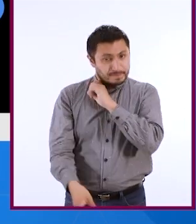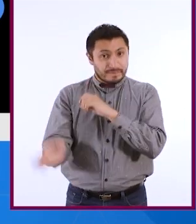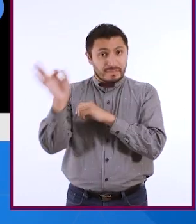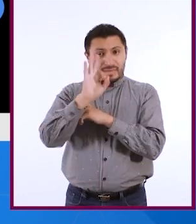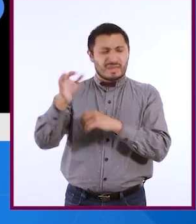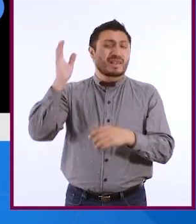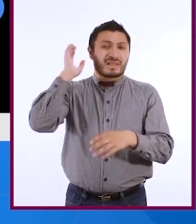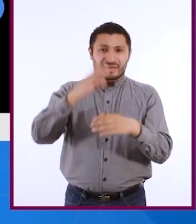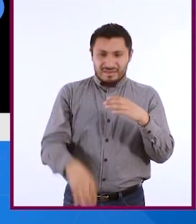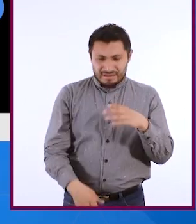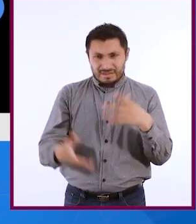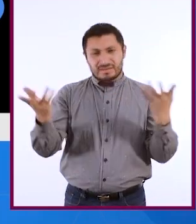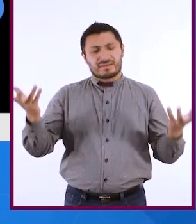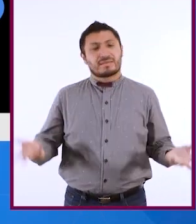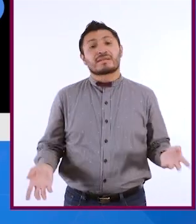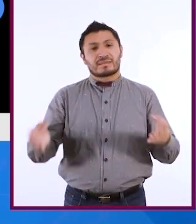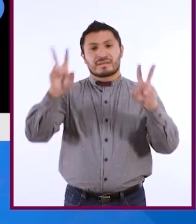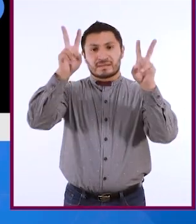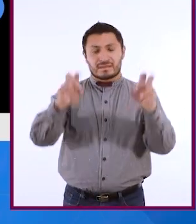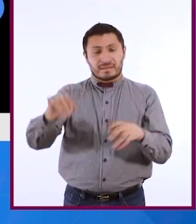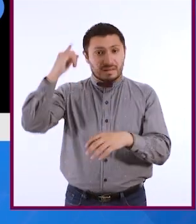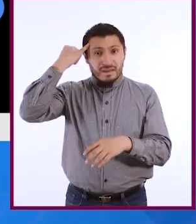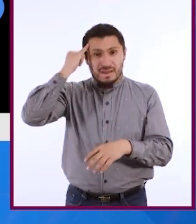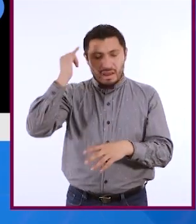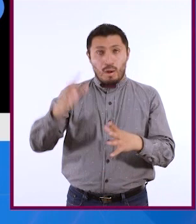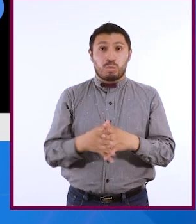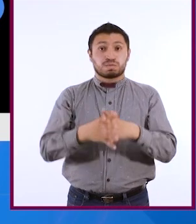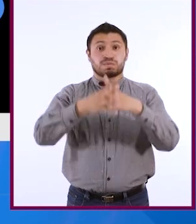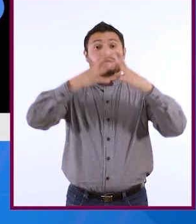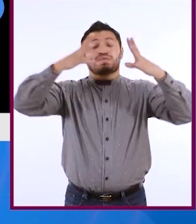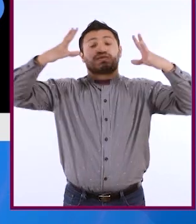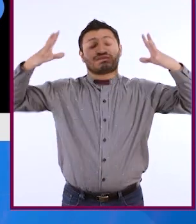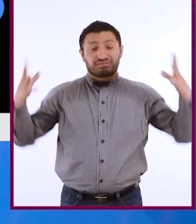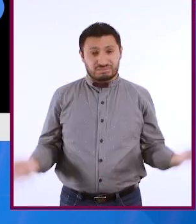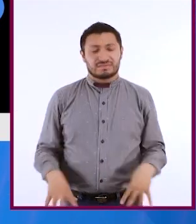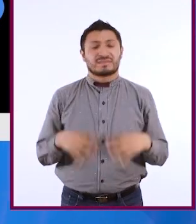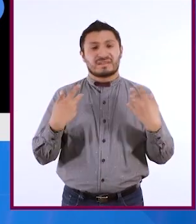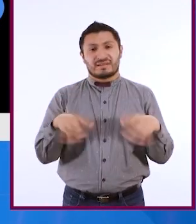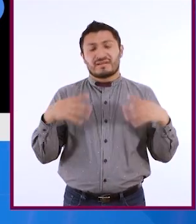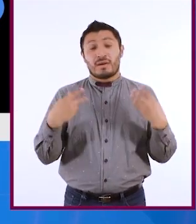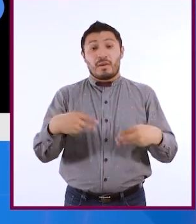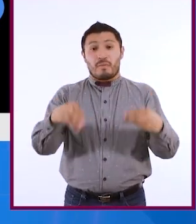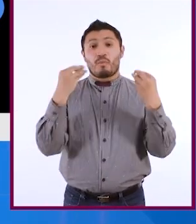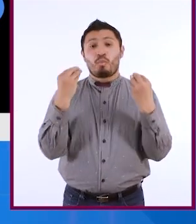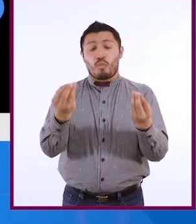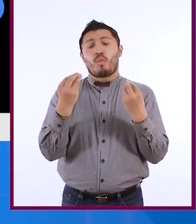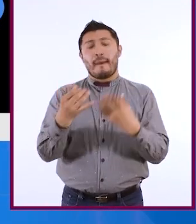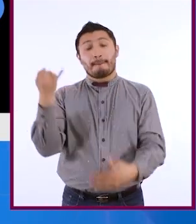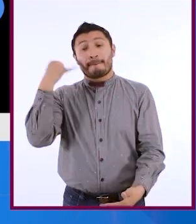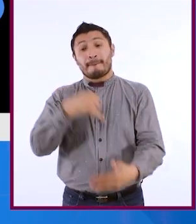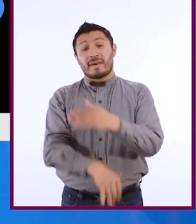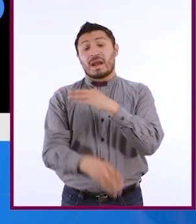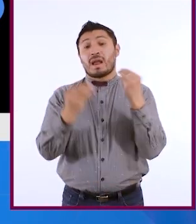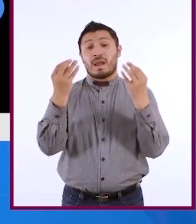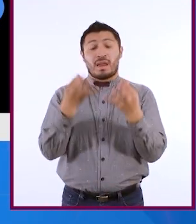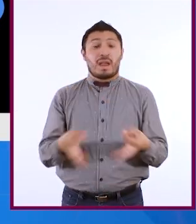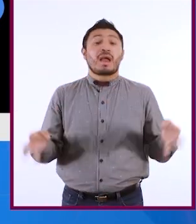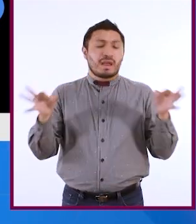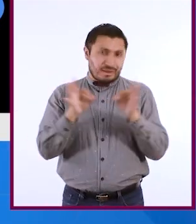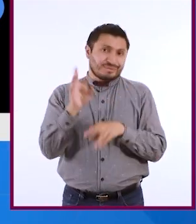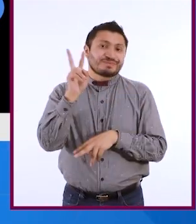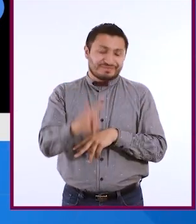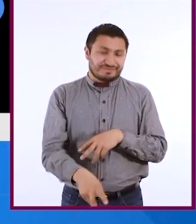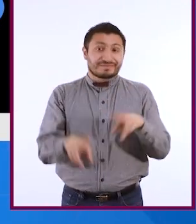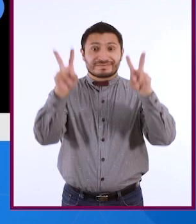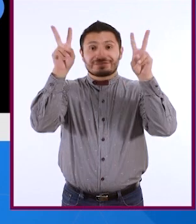para cerrar, pues el tema indígena, que es enormemente complejo, pero sumamente, profundamente importante, pues